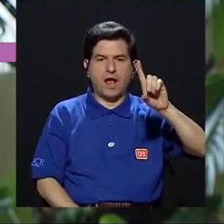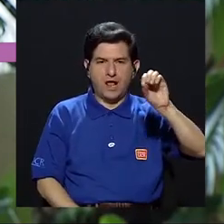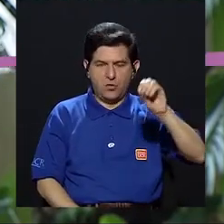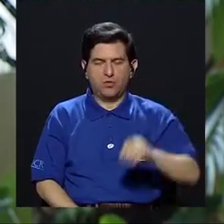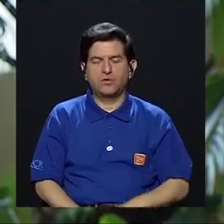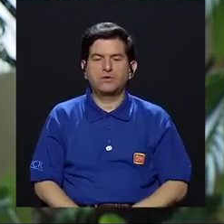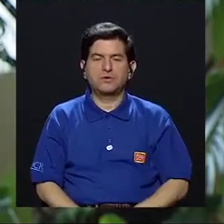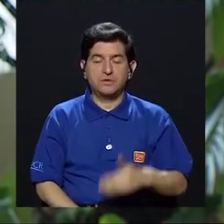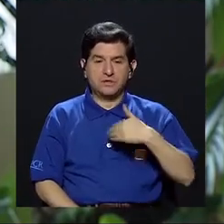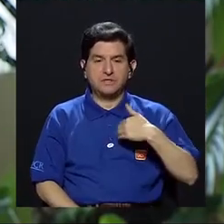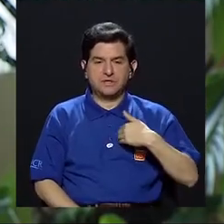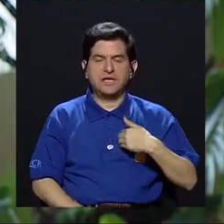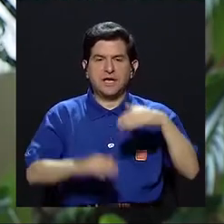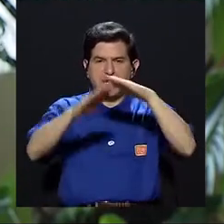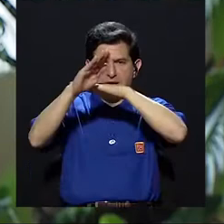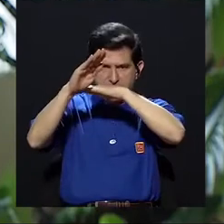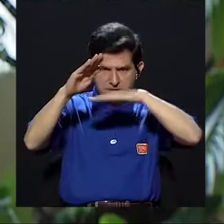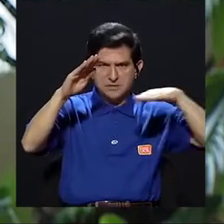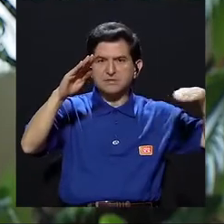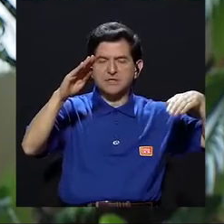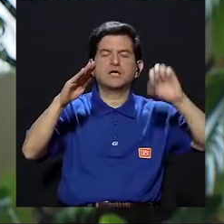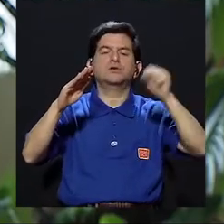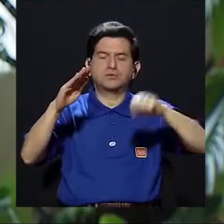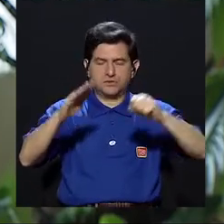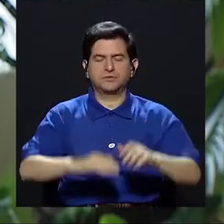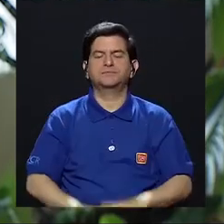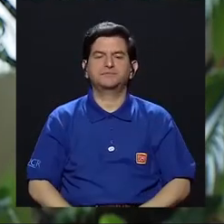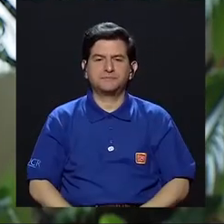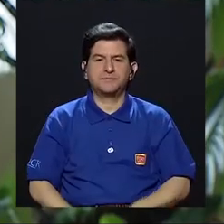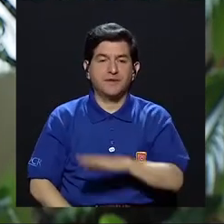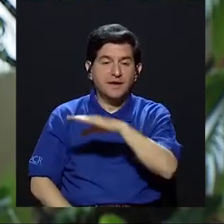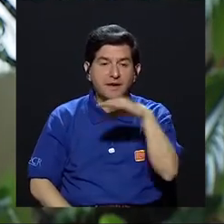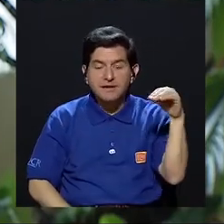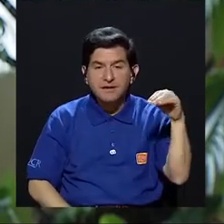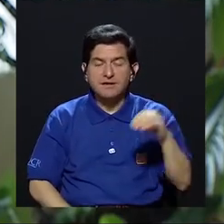lleva cielo raso,